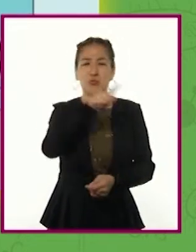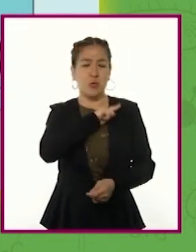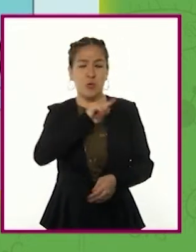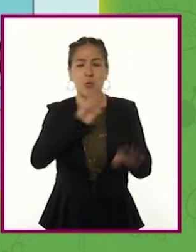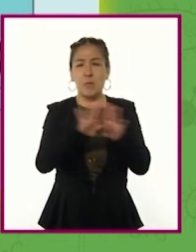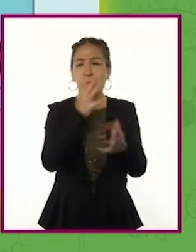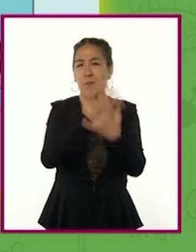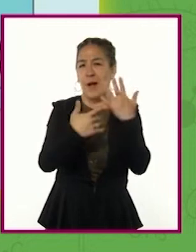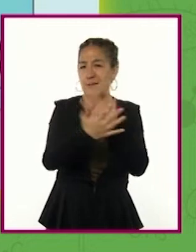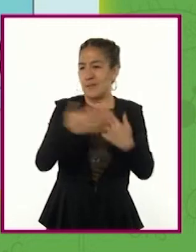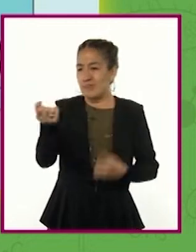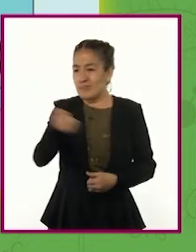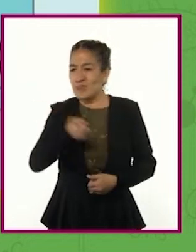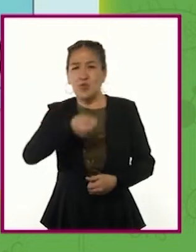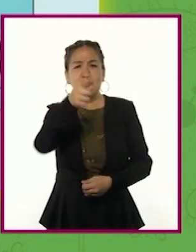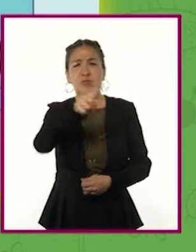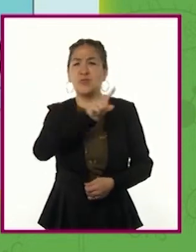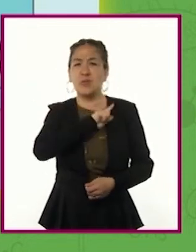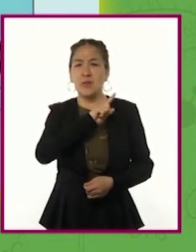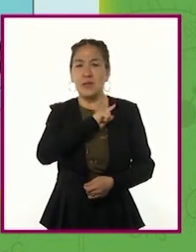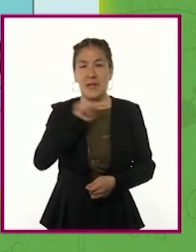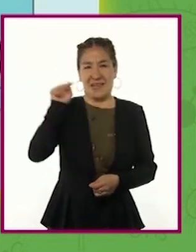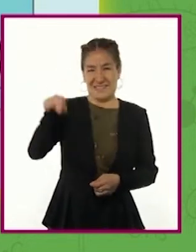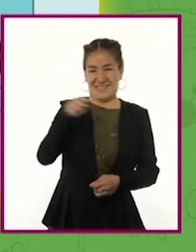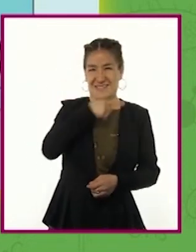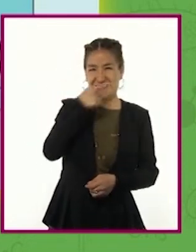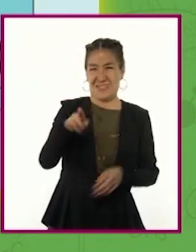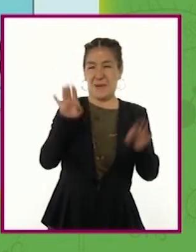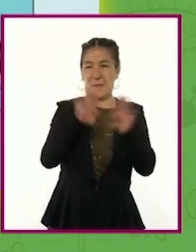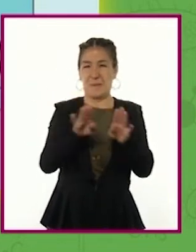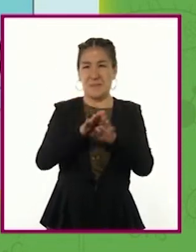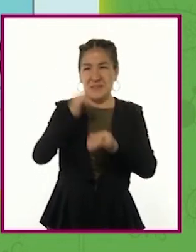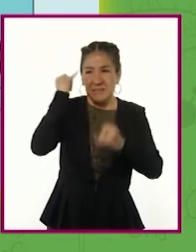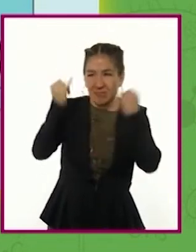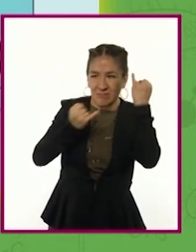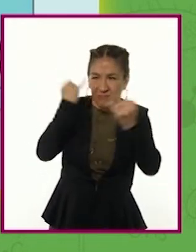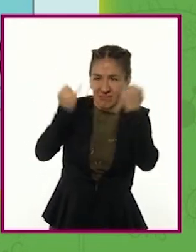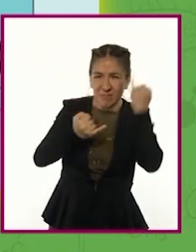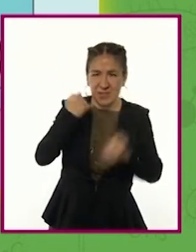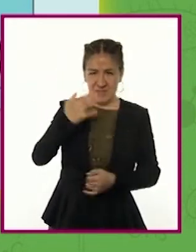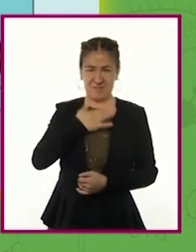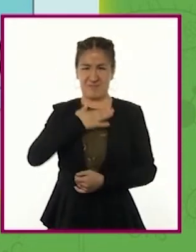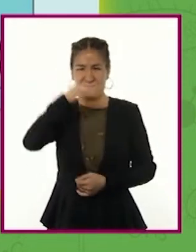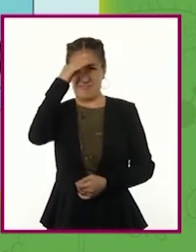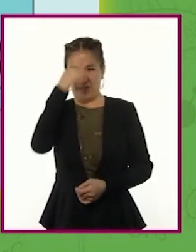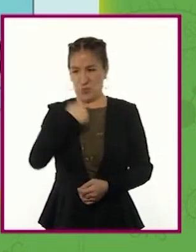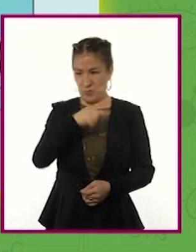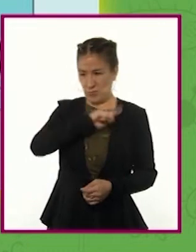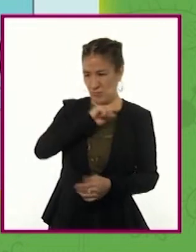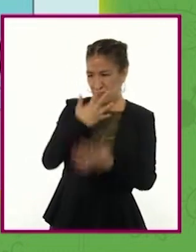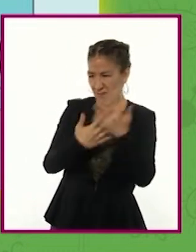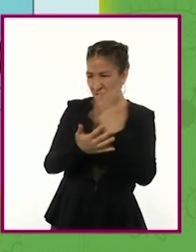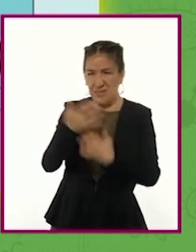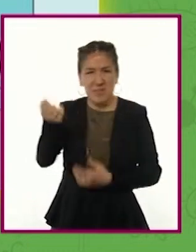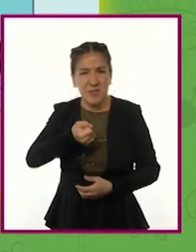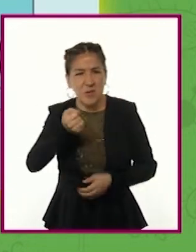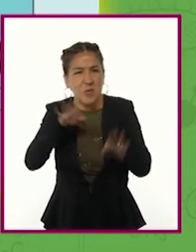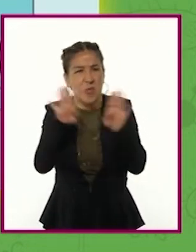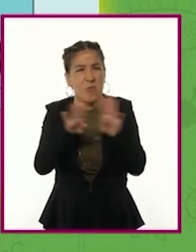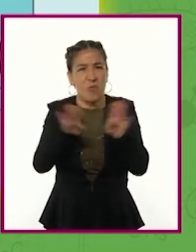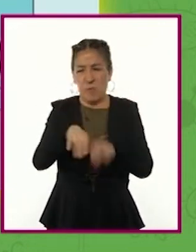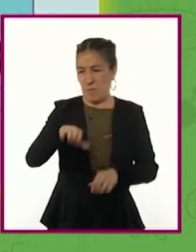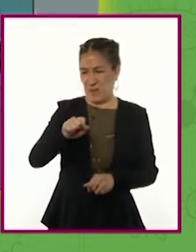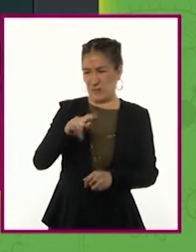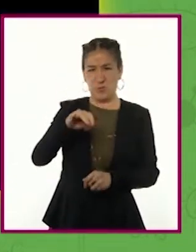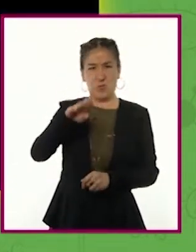me explicó de qué trataba eso, muchos pensamientos pasaron por mi cabeza y se generaban nuevas dudas que hacían preguntarme si